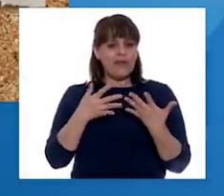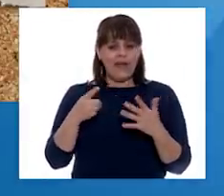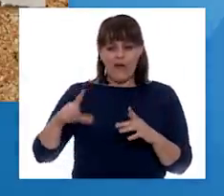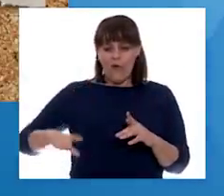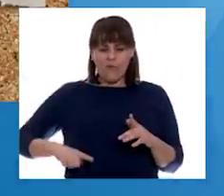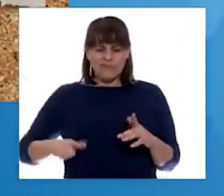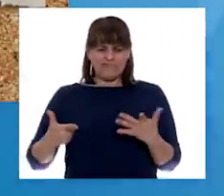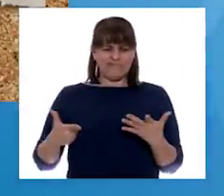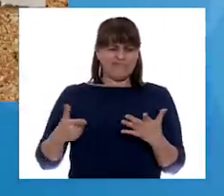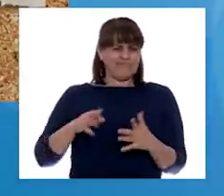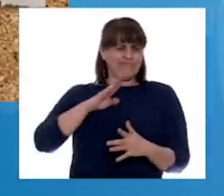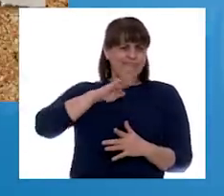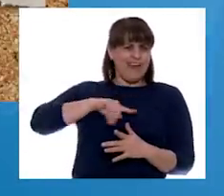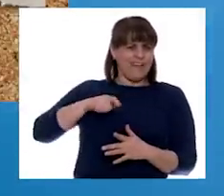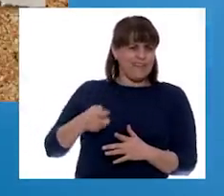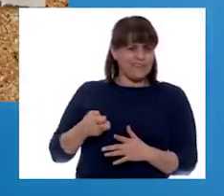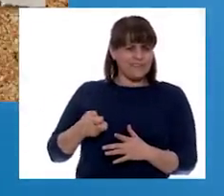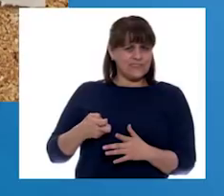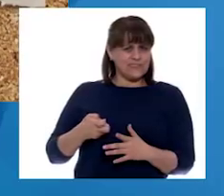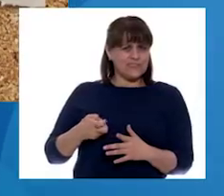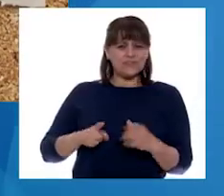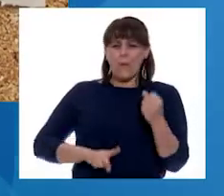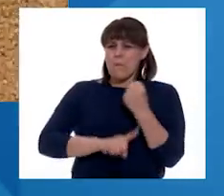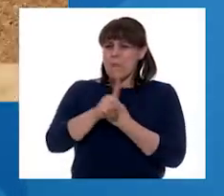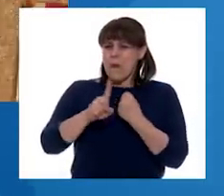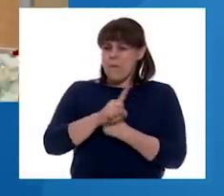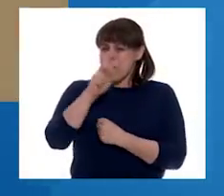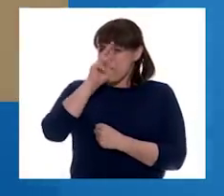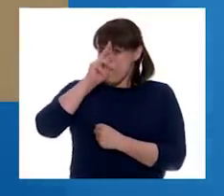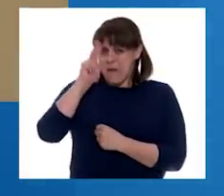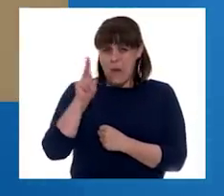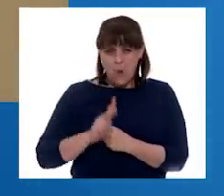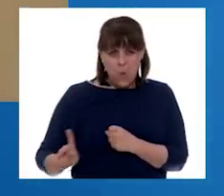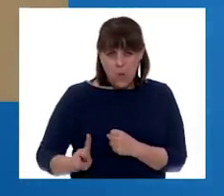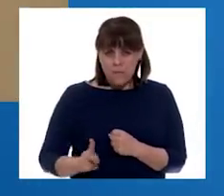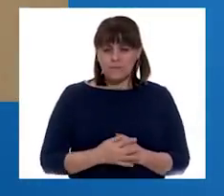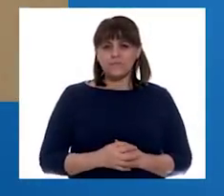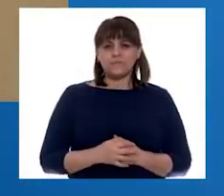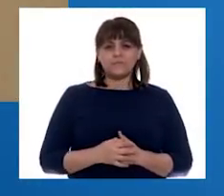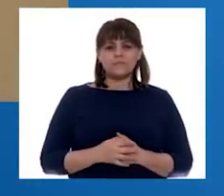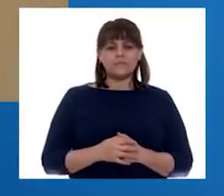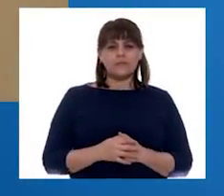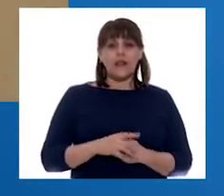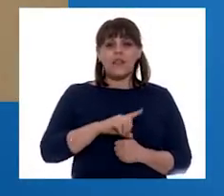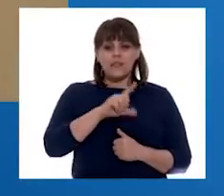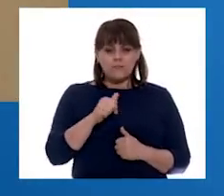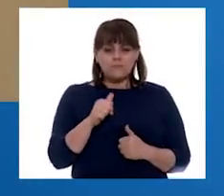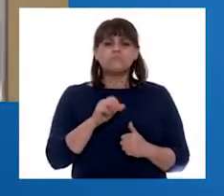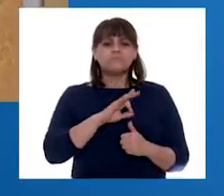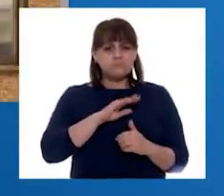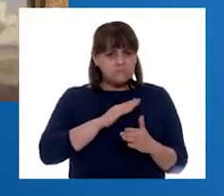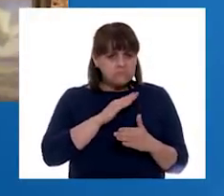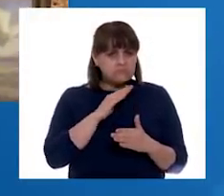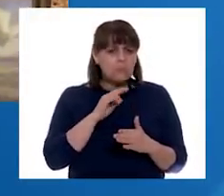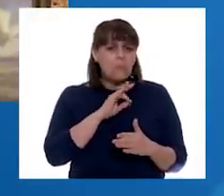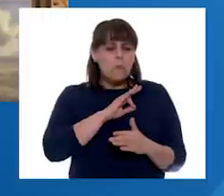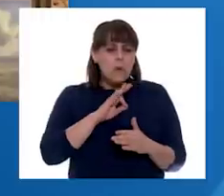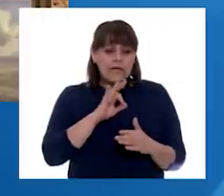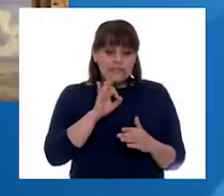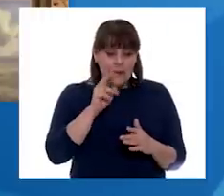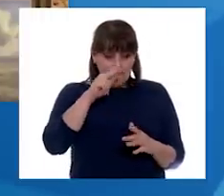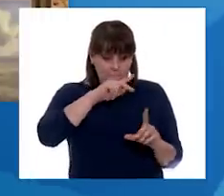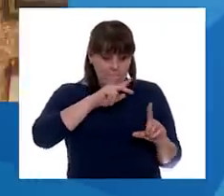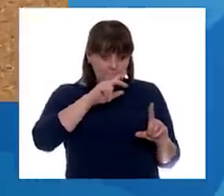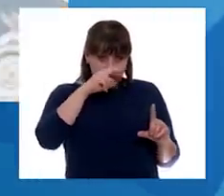sus bienes al Estado, la crisis se superaría. Tanta inestabilidad atraería la atención de otras naciones, mismas